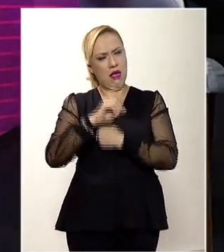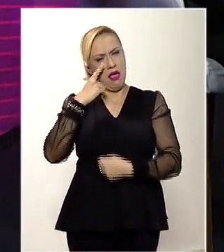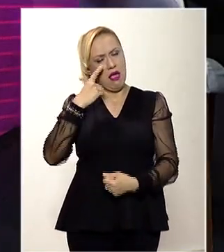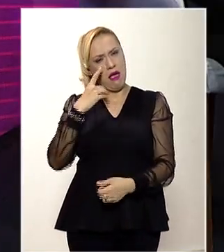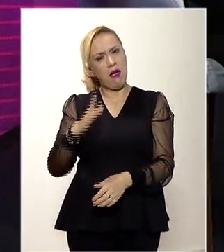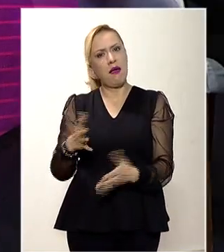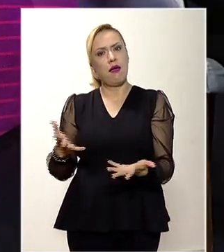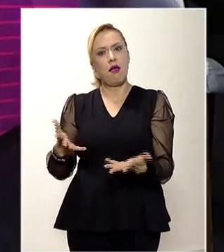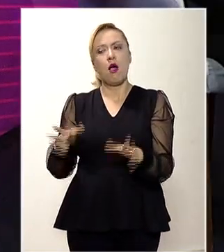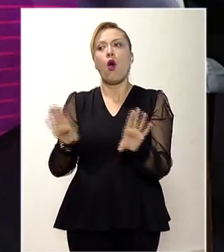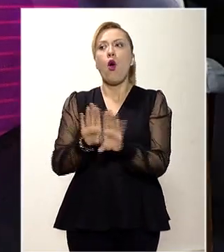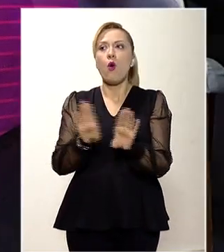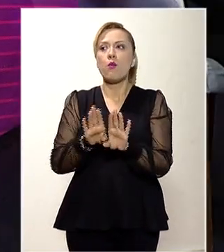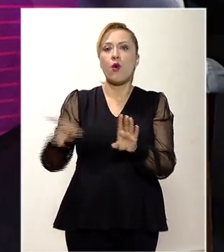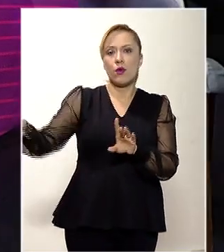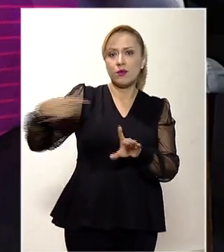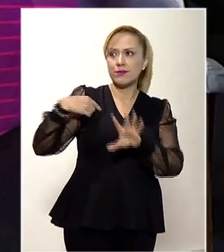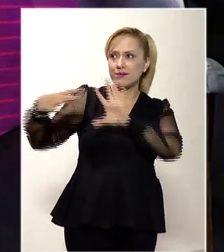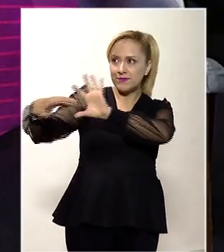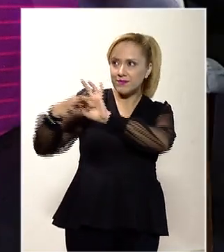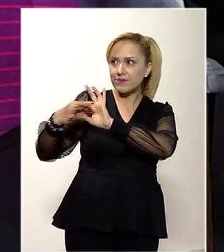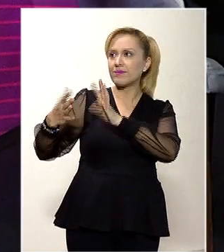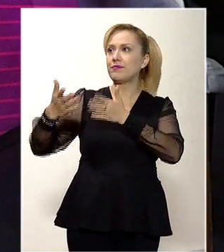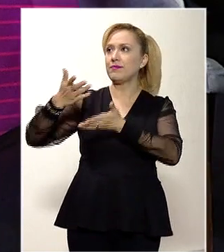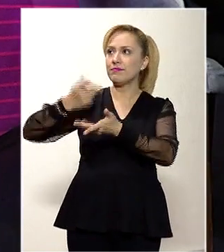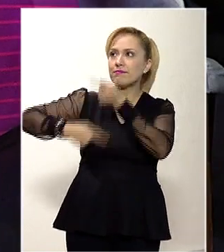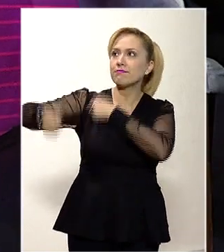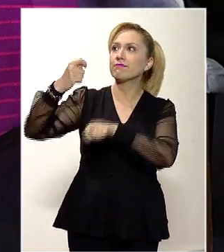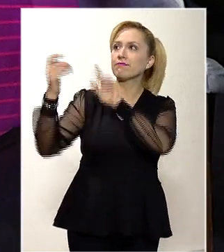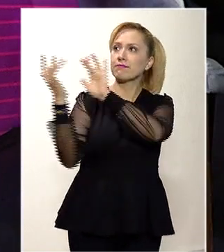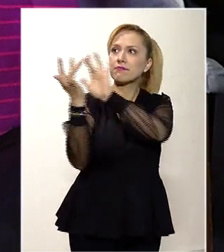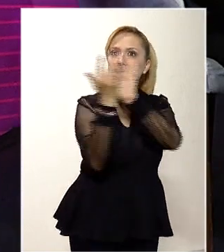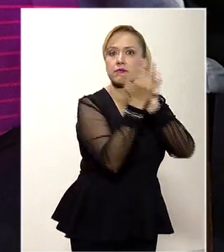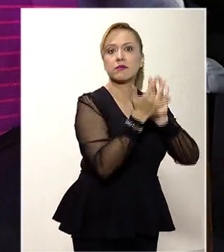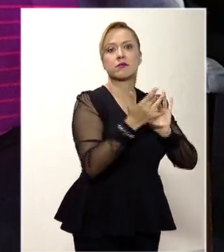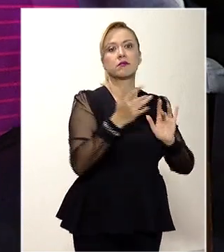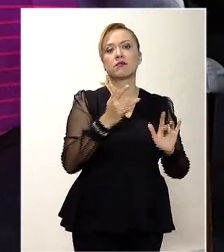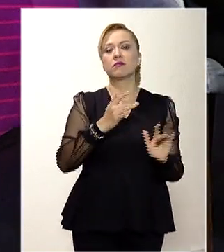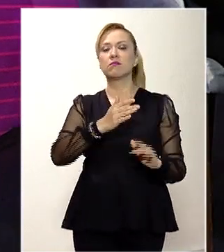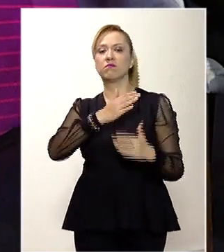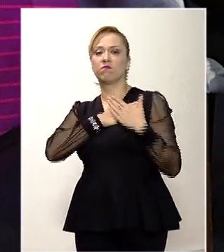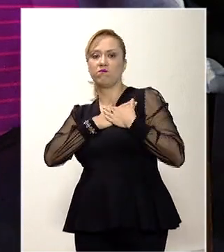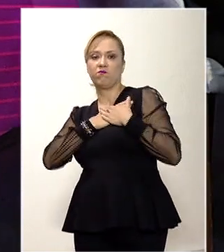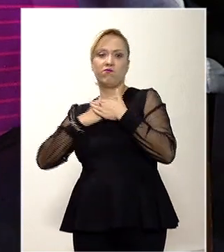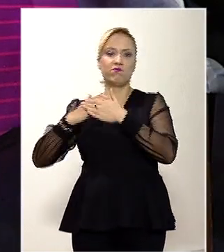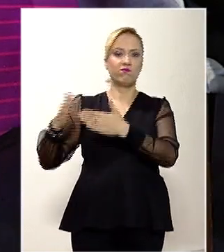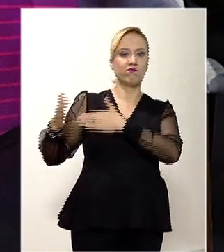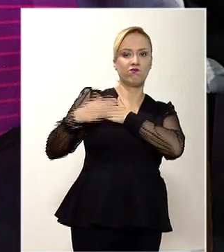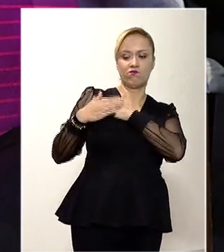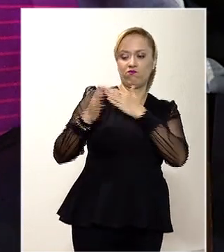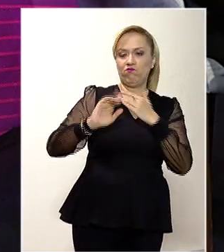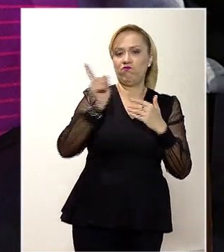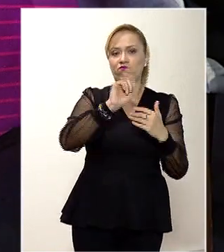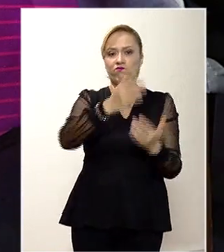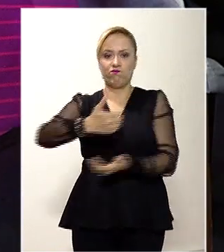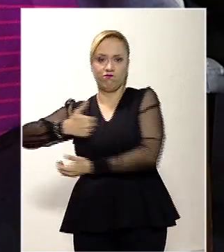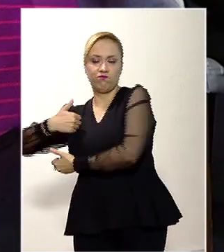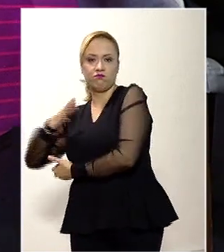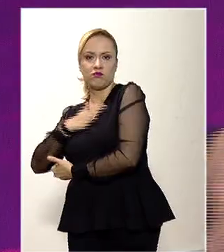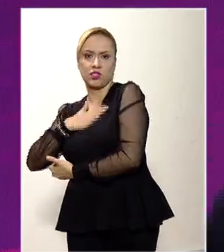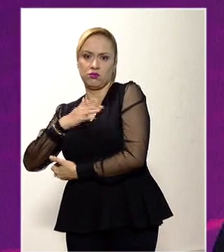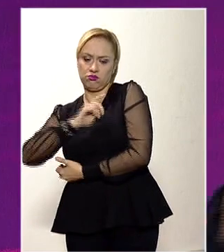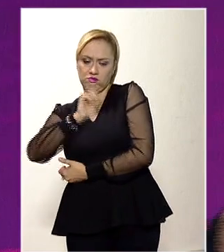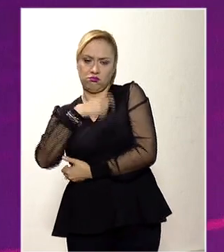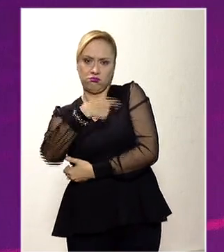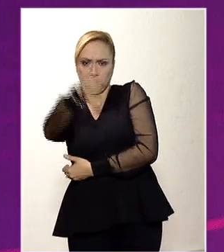enfrentado hasta ahora es cómo nos coordinamos, cómo nos hablamos con las fiscalías, ¿no? Y estos recelos que luego en México son súper tradicionales de esto era lo que a mí me tocaba hacer,